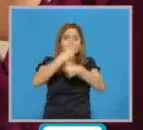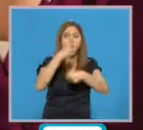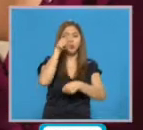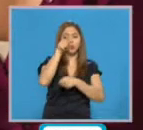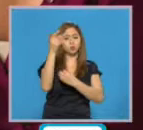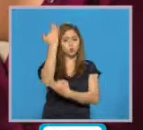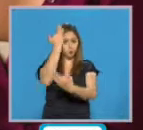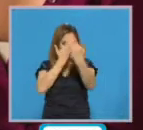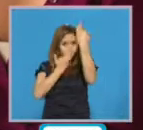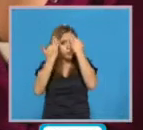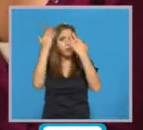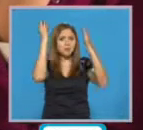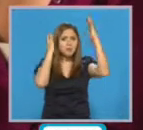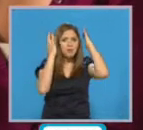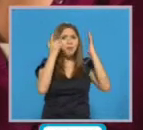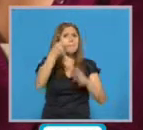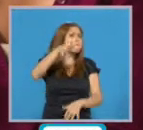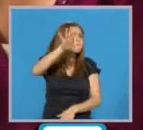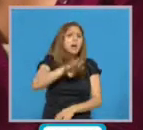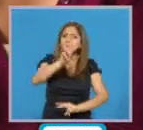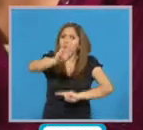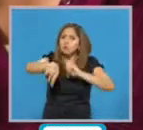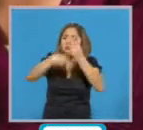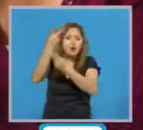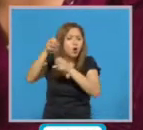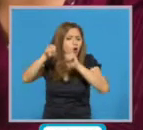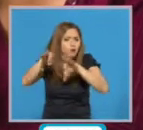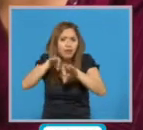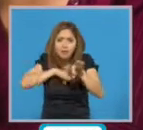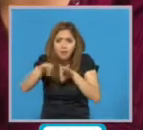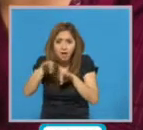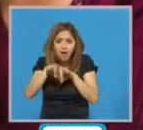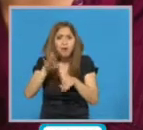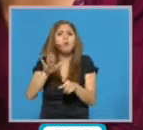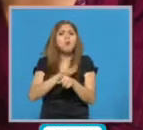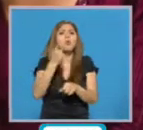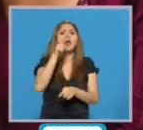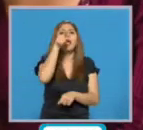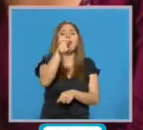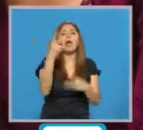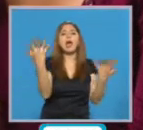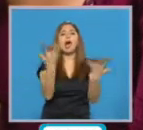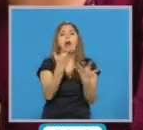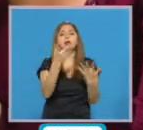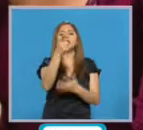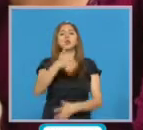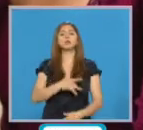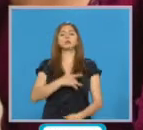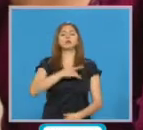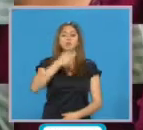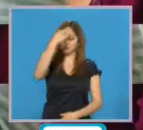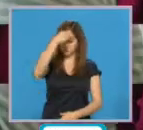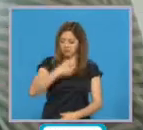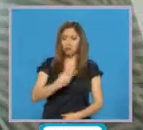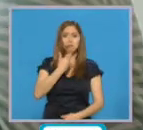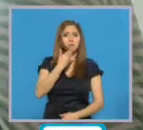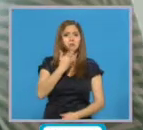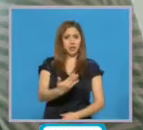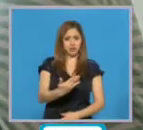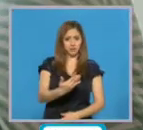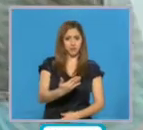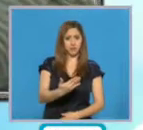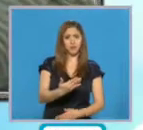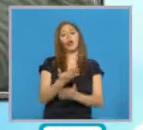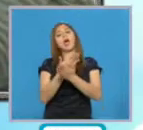arreglar, que bañar, como si fueras a una oficina. Sí, claro. Porque eso además psicológicamente te hace sentir bien. Otra